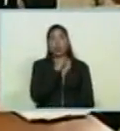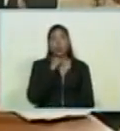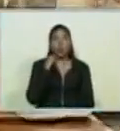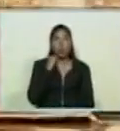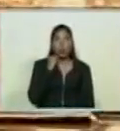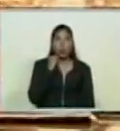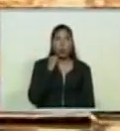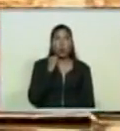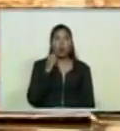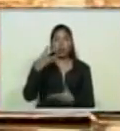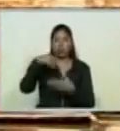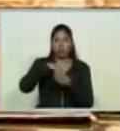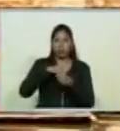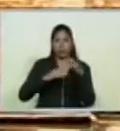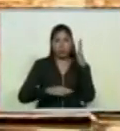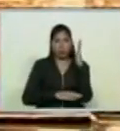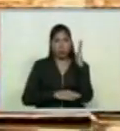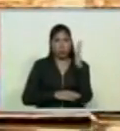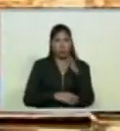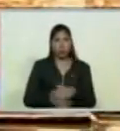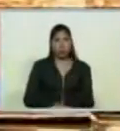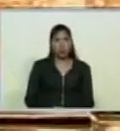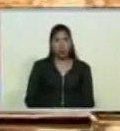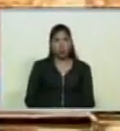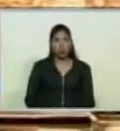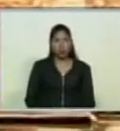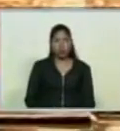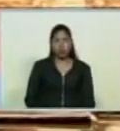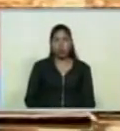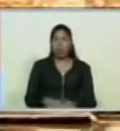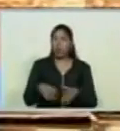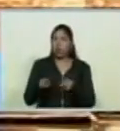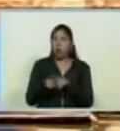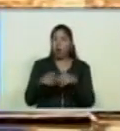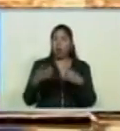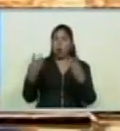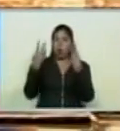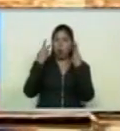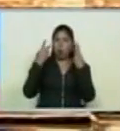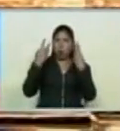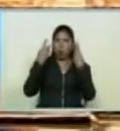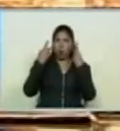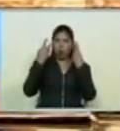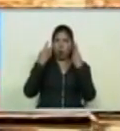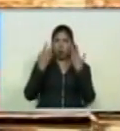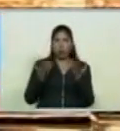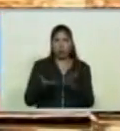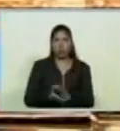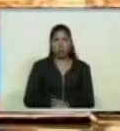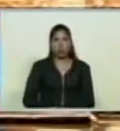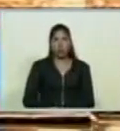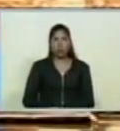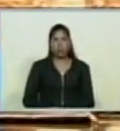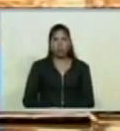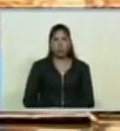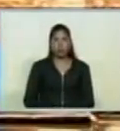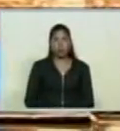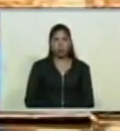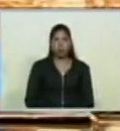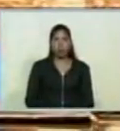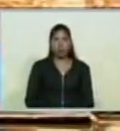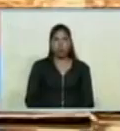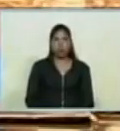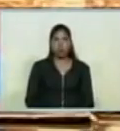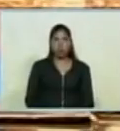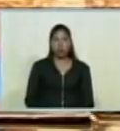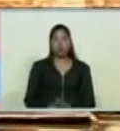curas que en Cristo Redentor y con honestidad nos orientan, dan la palabra de nuestro Señor Jesucristo,